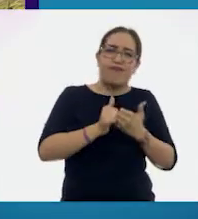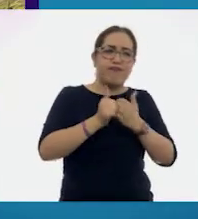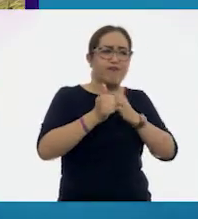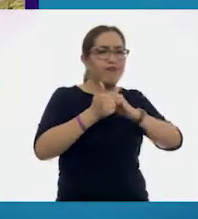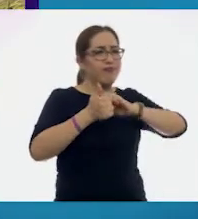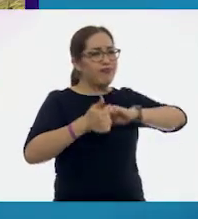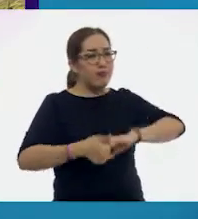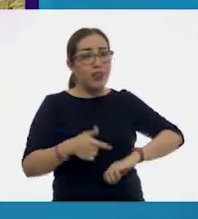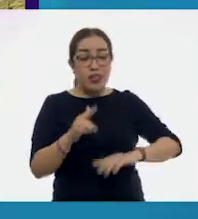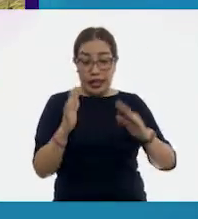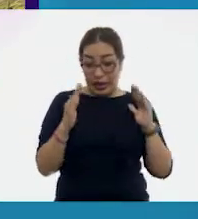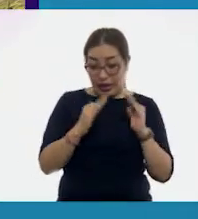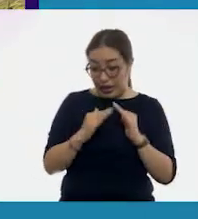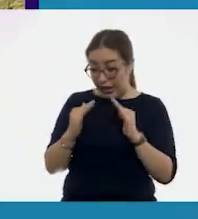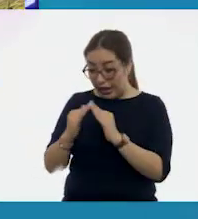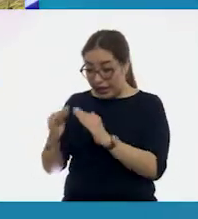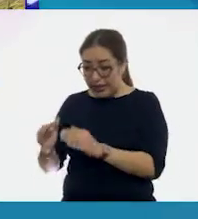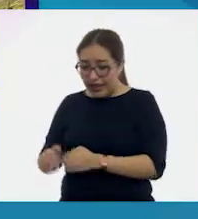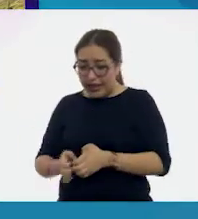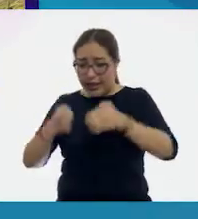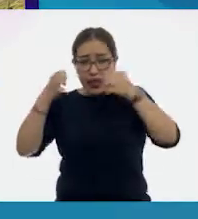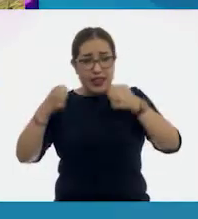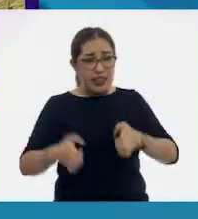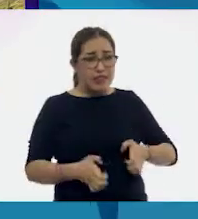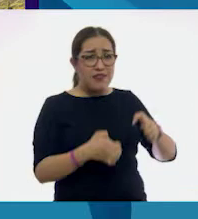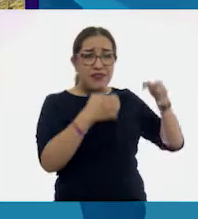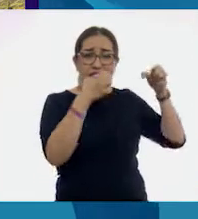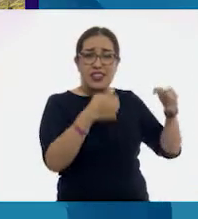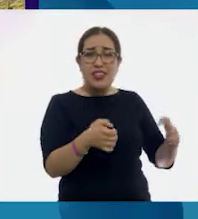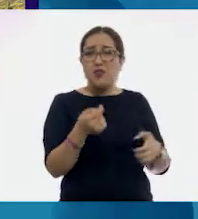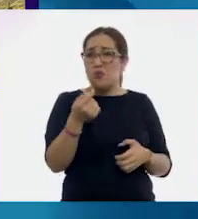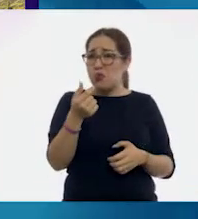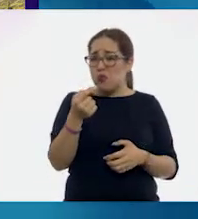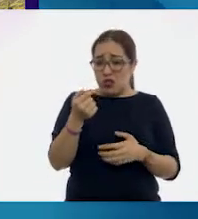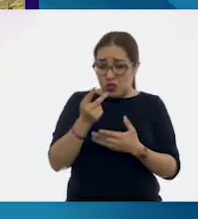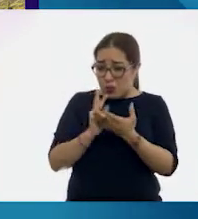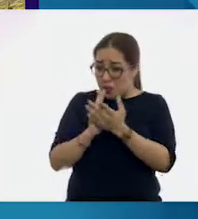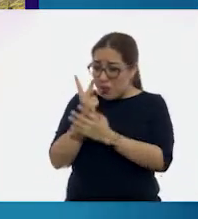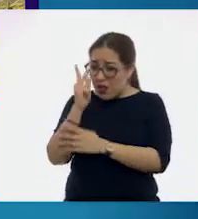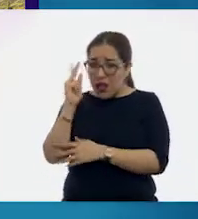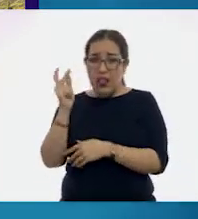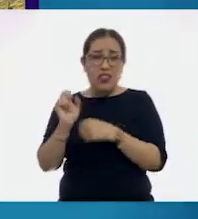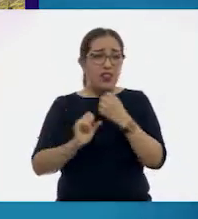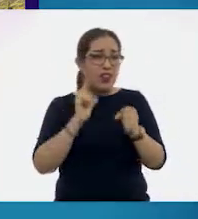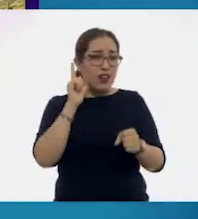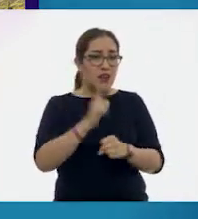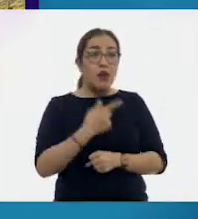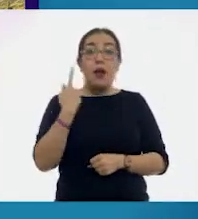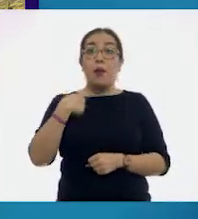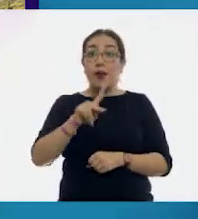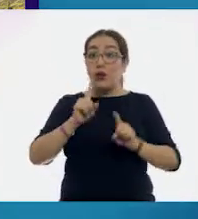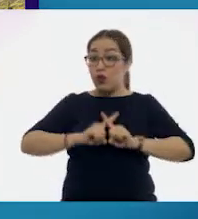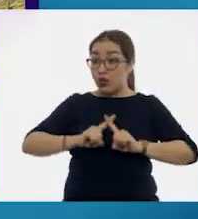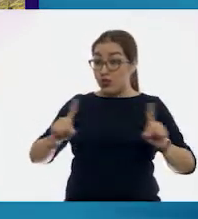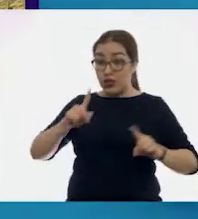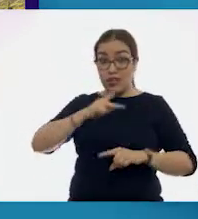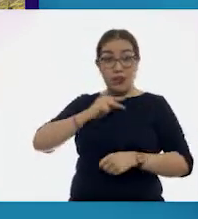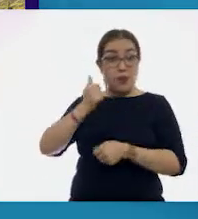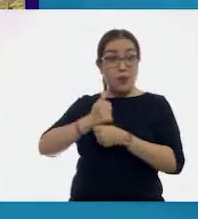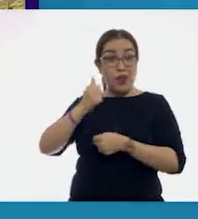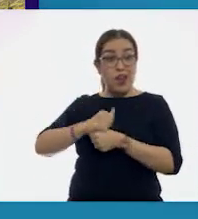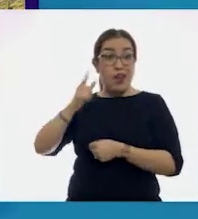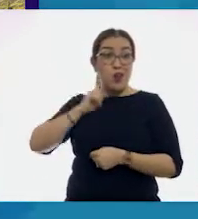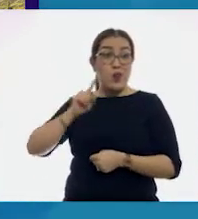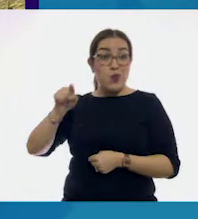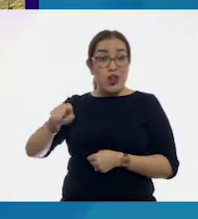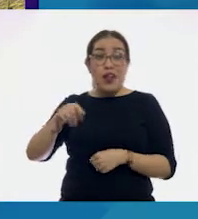casas, edificios, donde hay poca fauna y flora silvestre. Pero donde vive mi abuelita Carmen, creo que es un